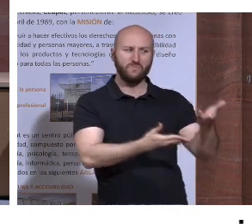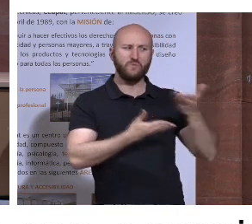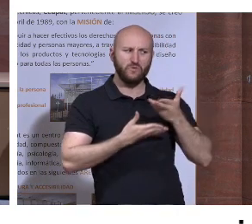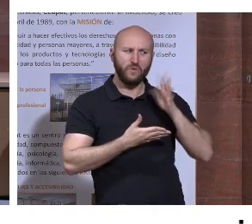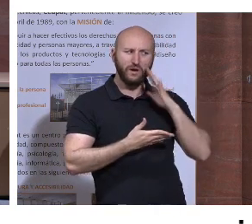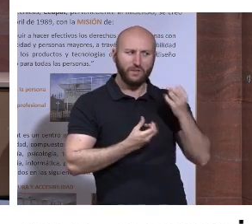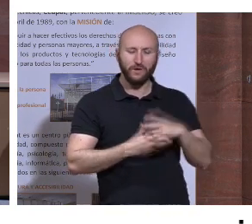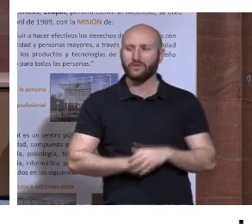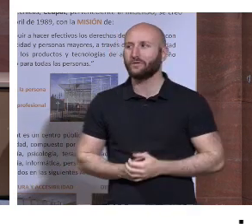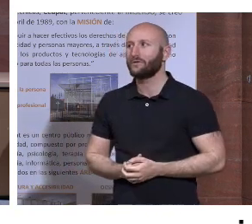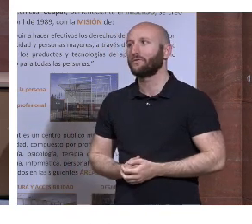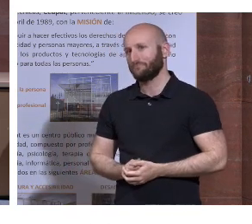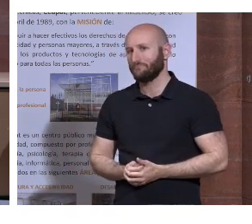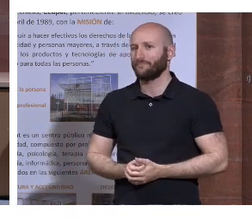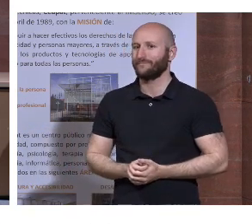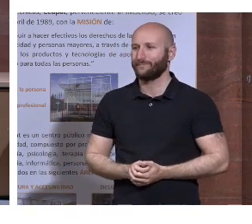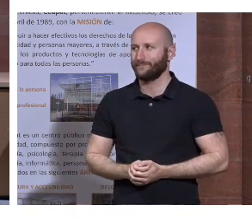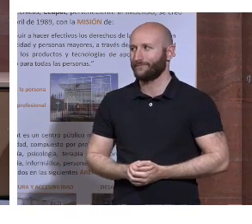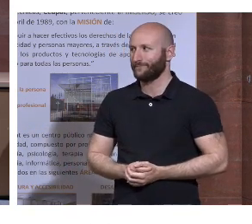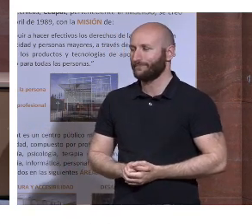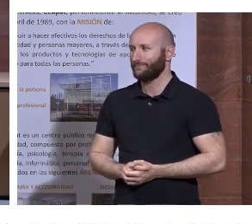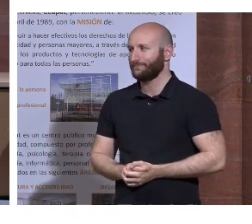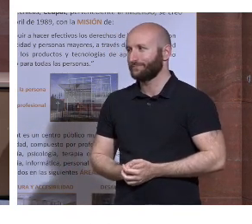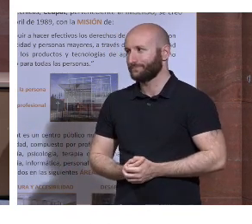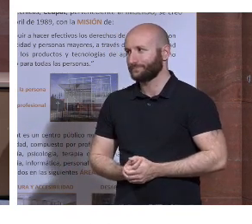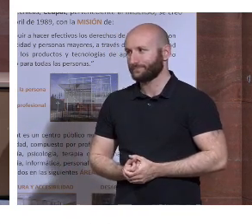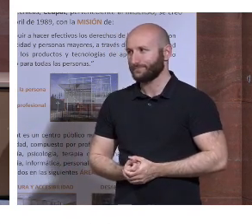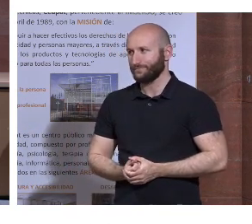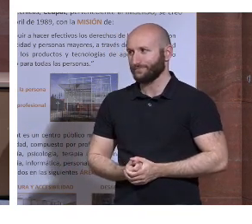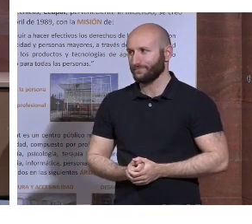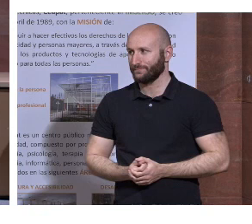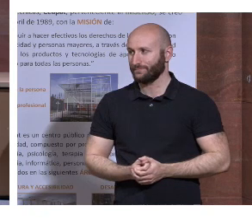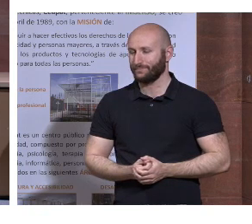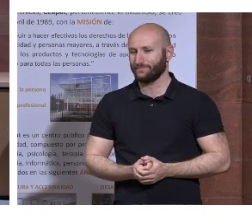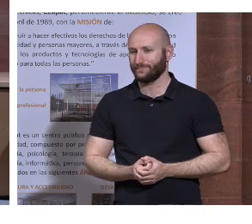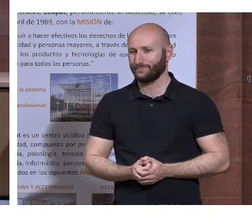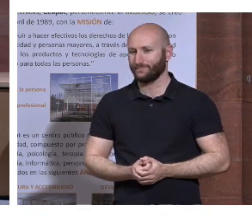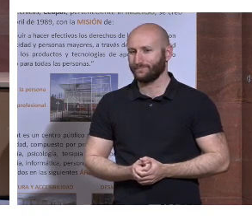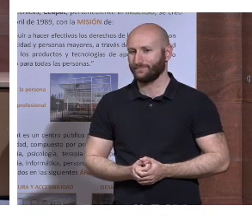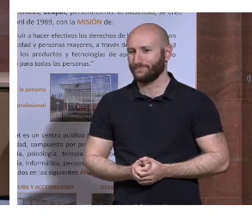bien? Mira, tengo aquí... En una bolsita,